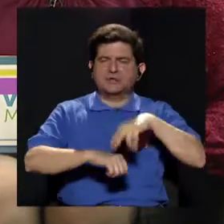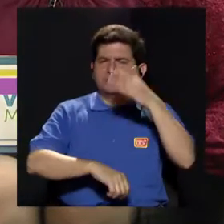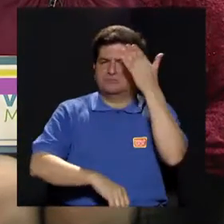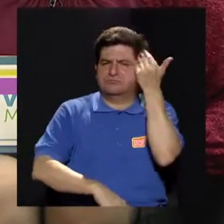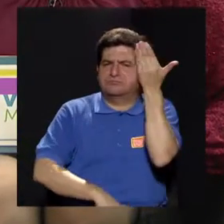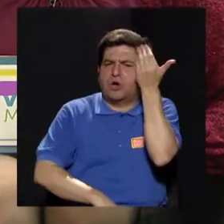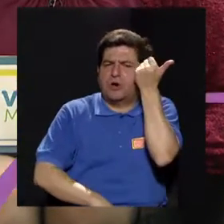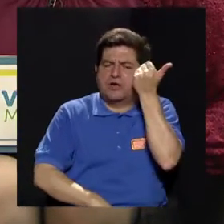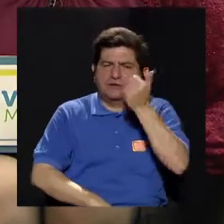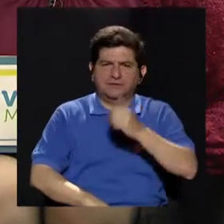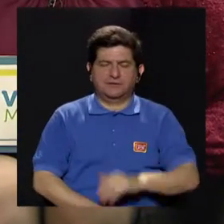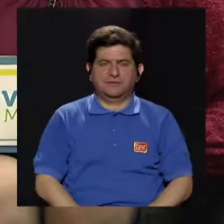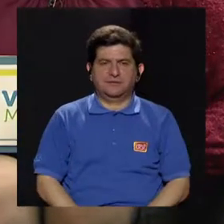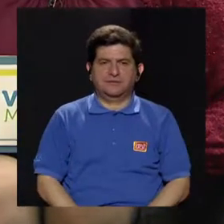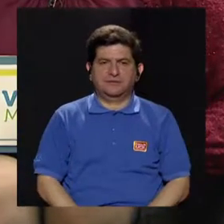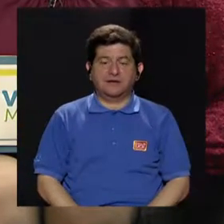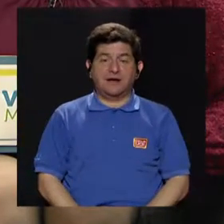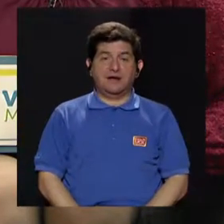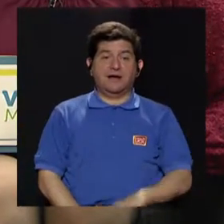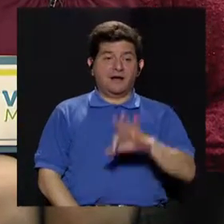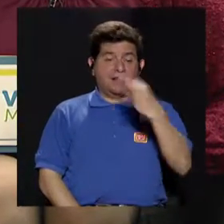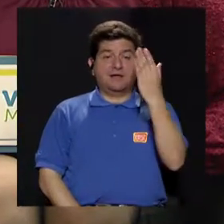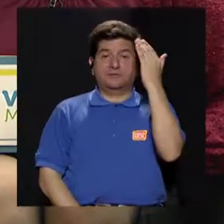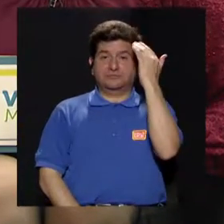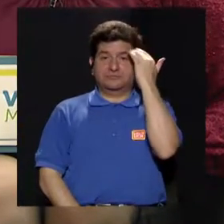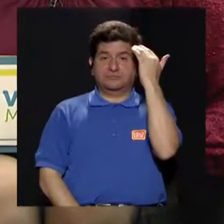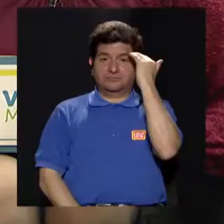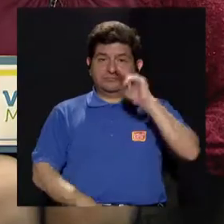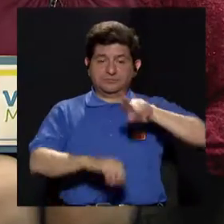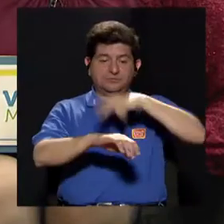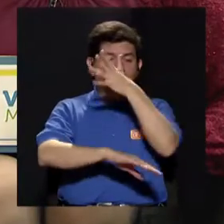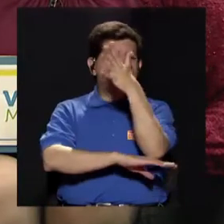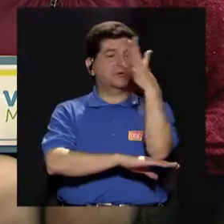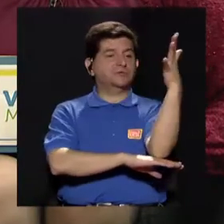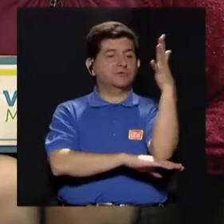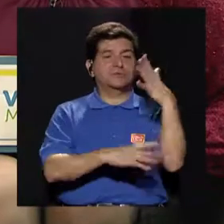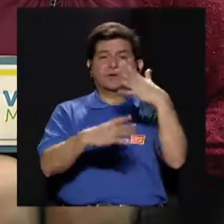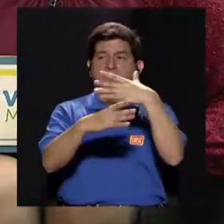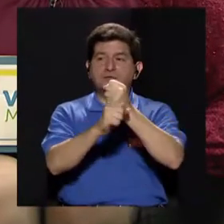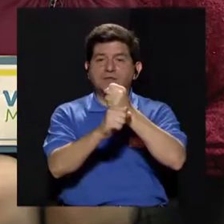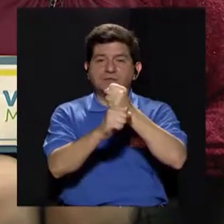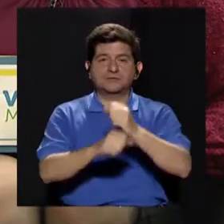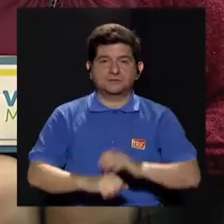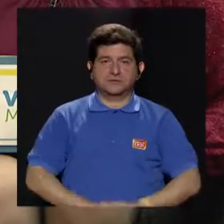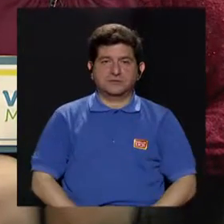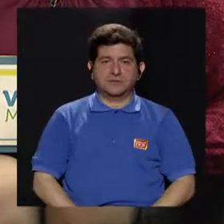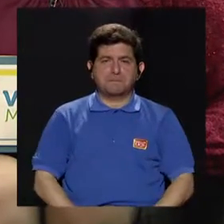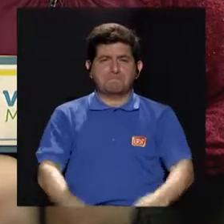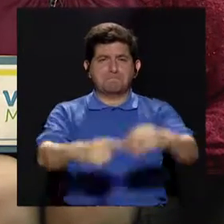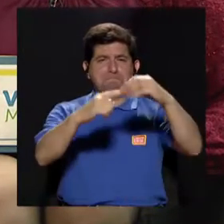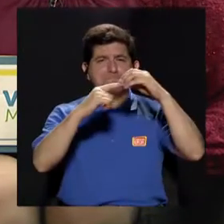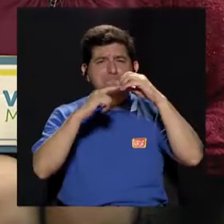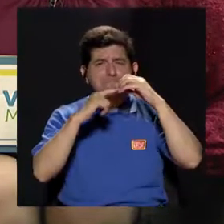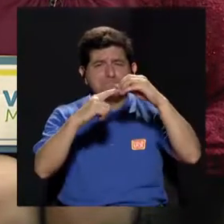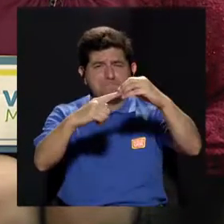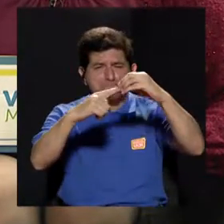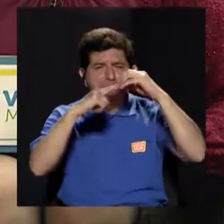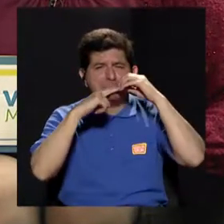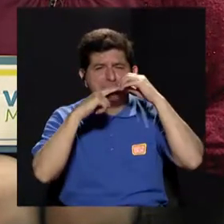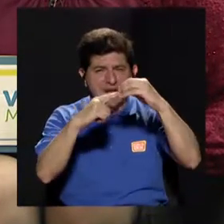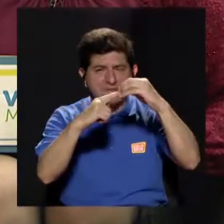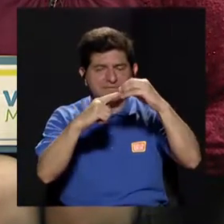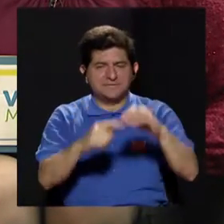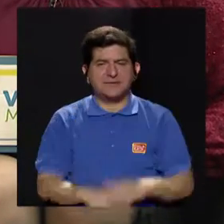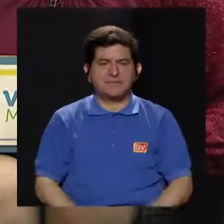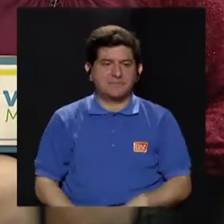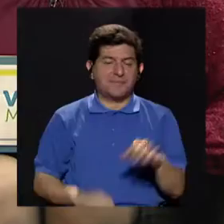esto? Porque sabiamente la naturaleza hizo que una de las